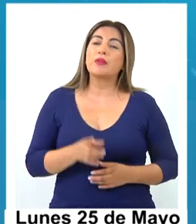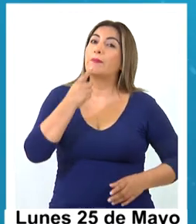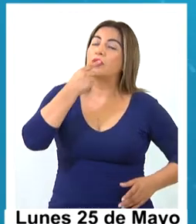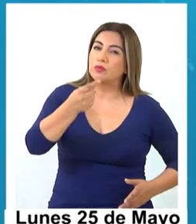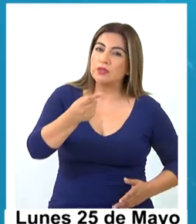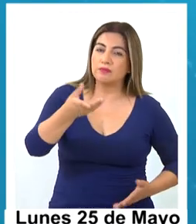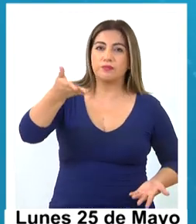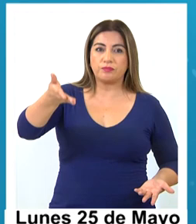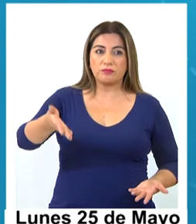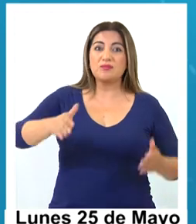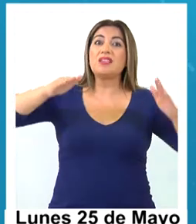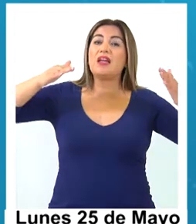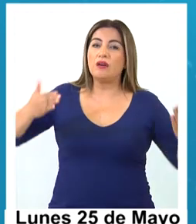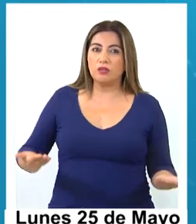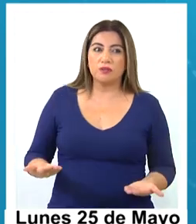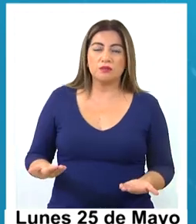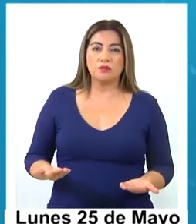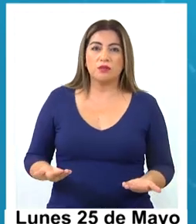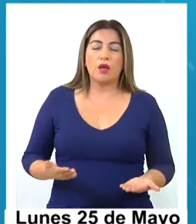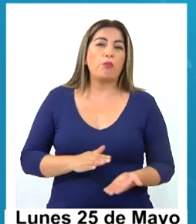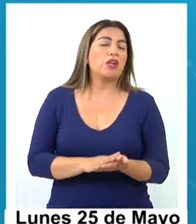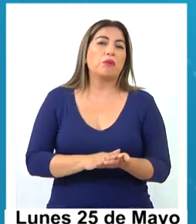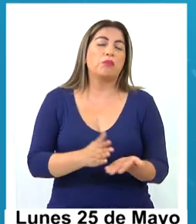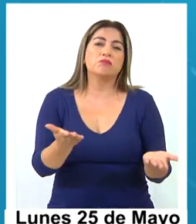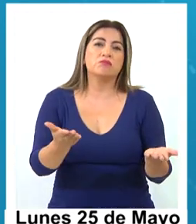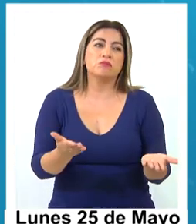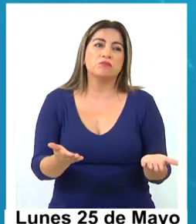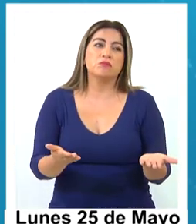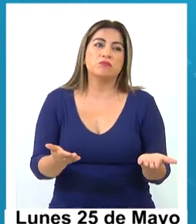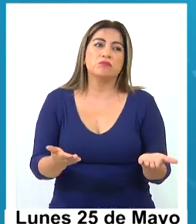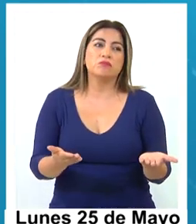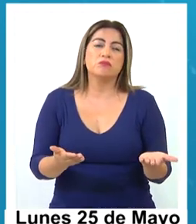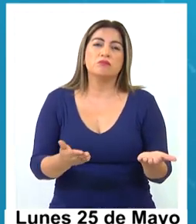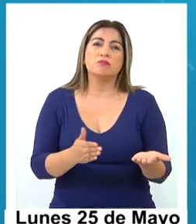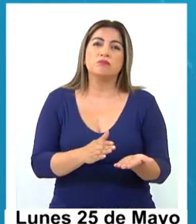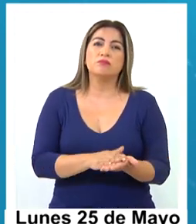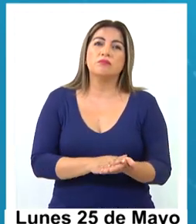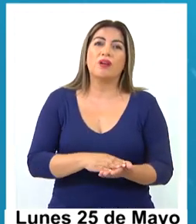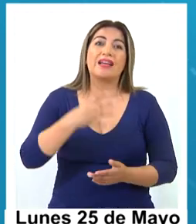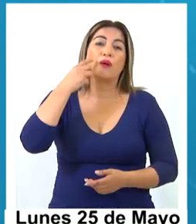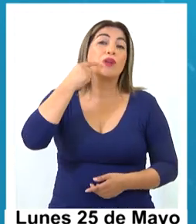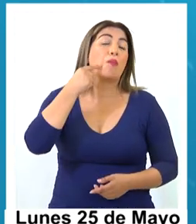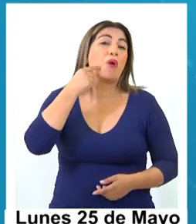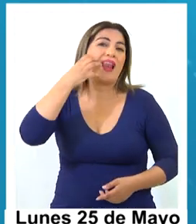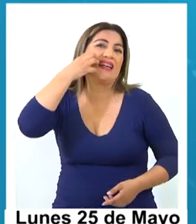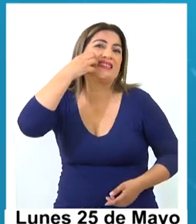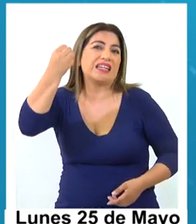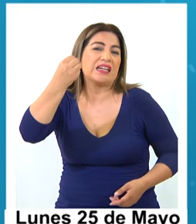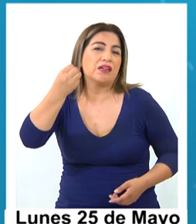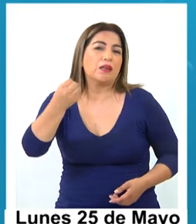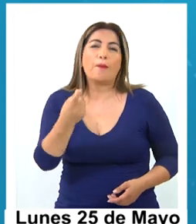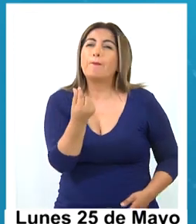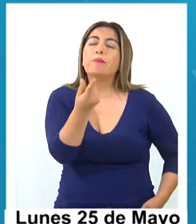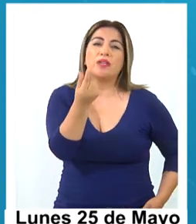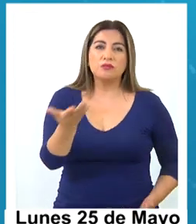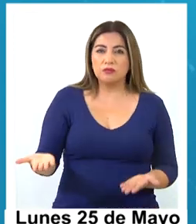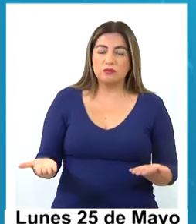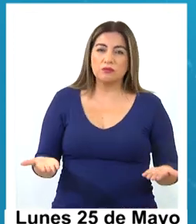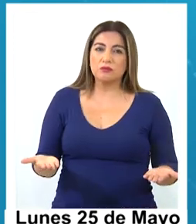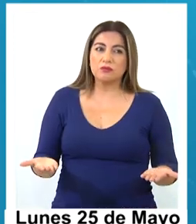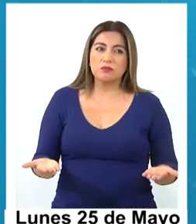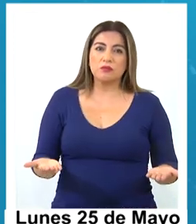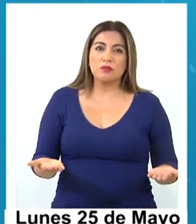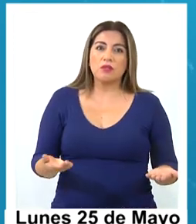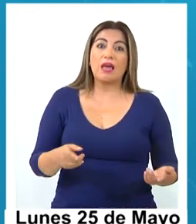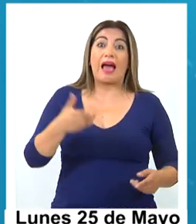a ver si en este momento no se dan un precio una una profilaxis o una extracción de muela cuánto